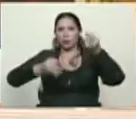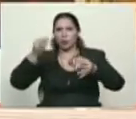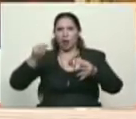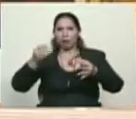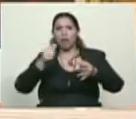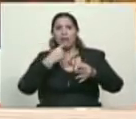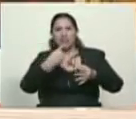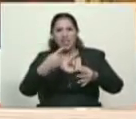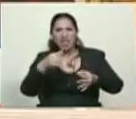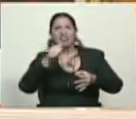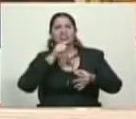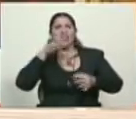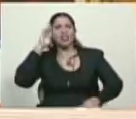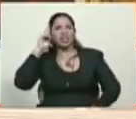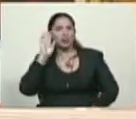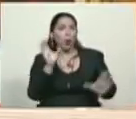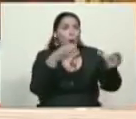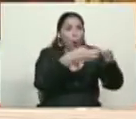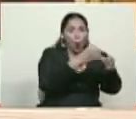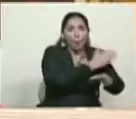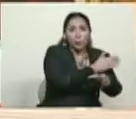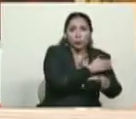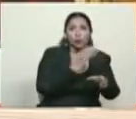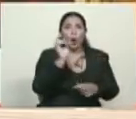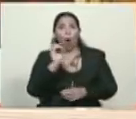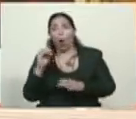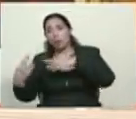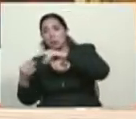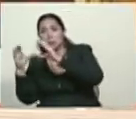la razón, si uno o otro.